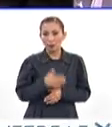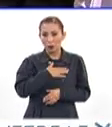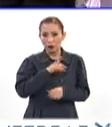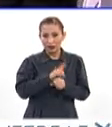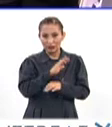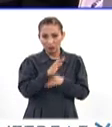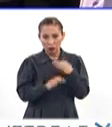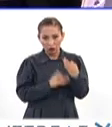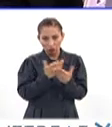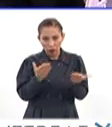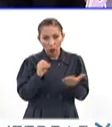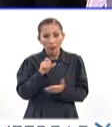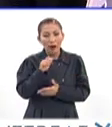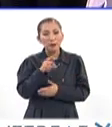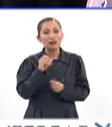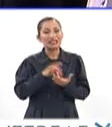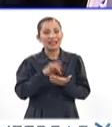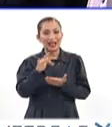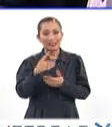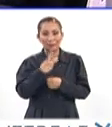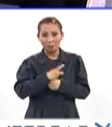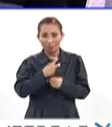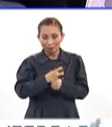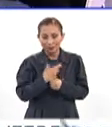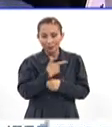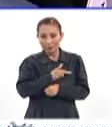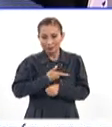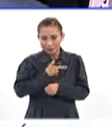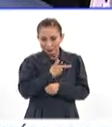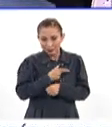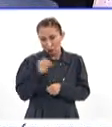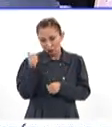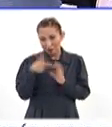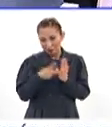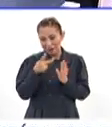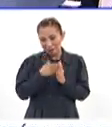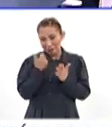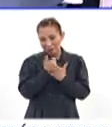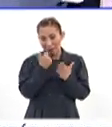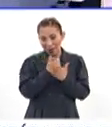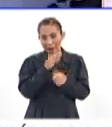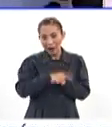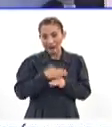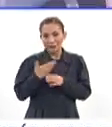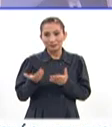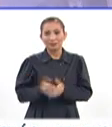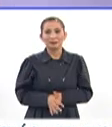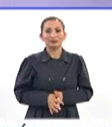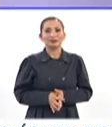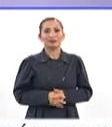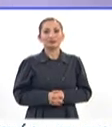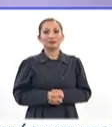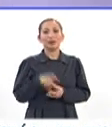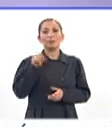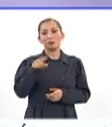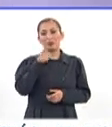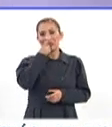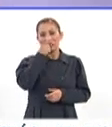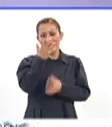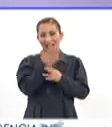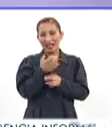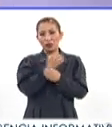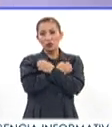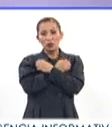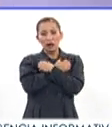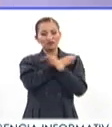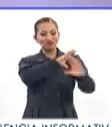a todos, buenos días Omar, gracias. Muchas gracias por haberme invitado y con mucho gusto en otras ocasiones colaboramos con ustedes. Y justo decías, hablando de